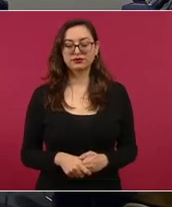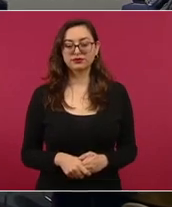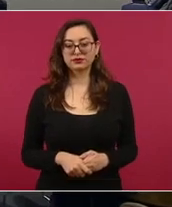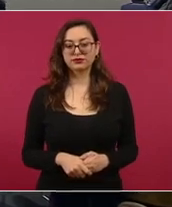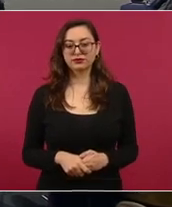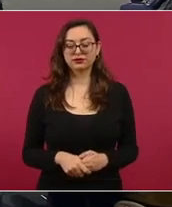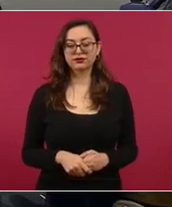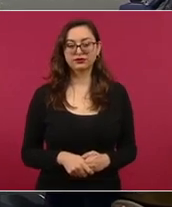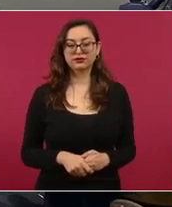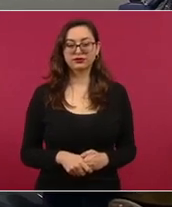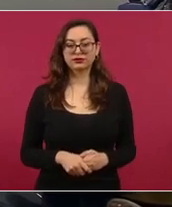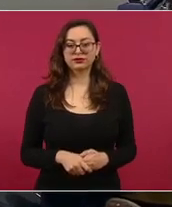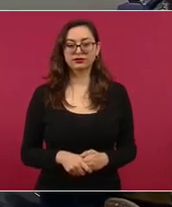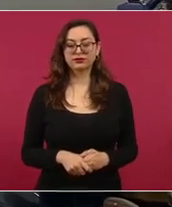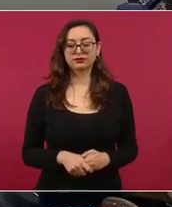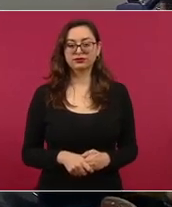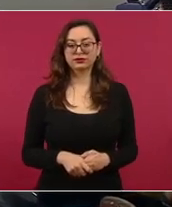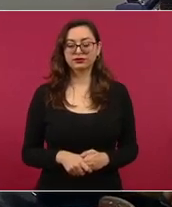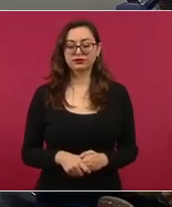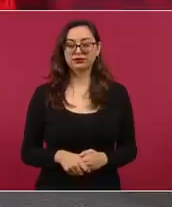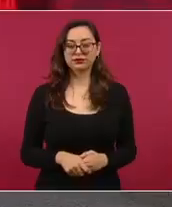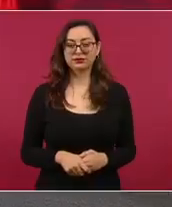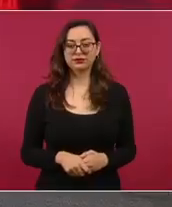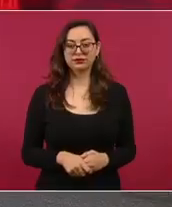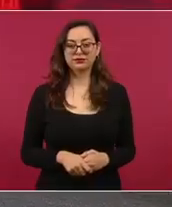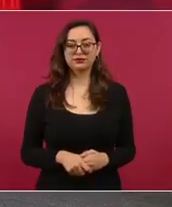Además, qué